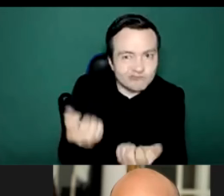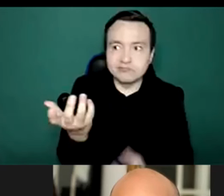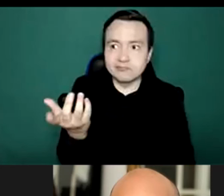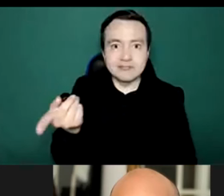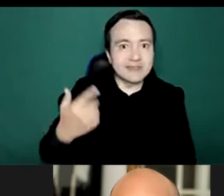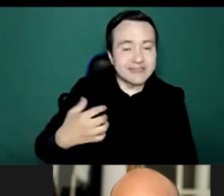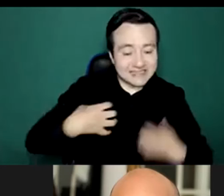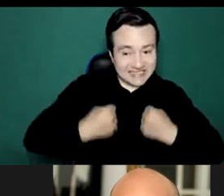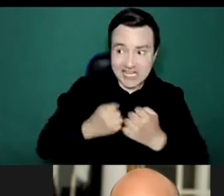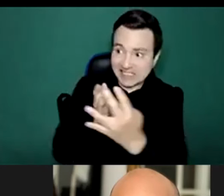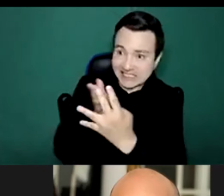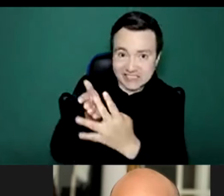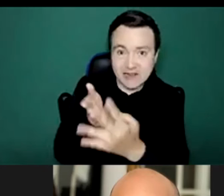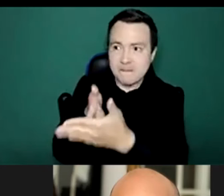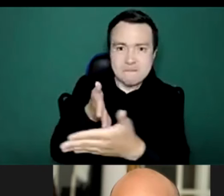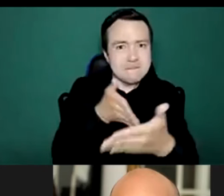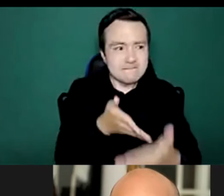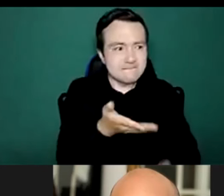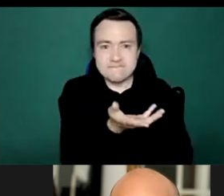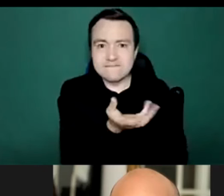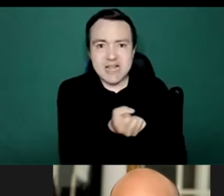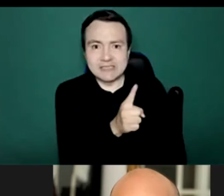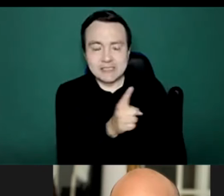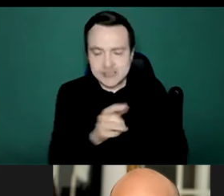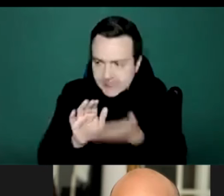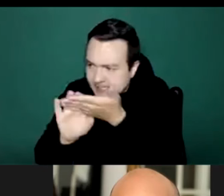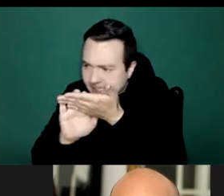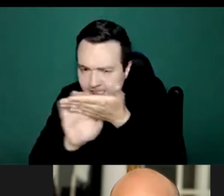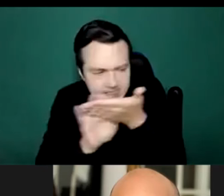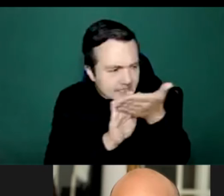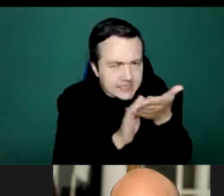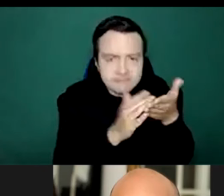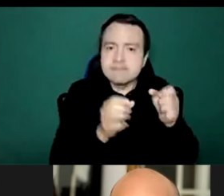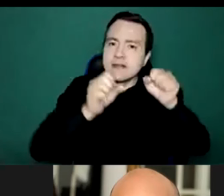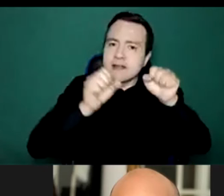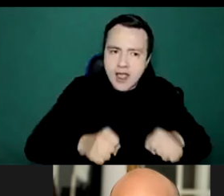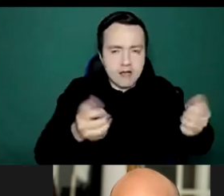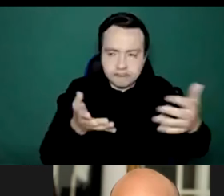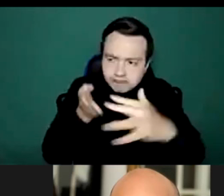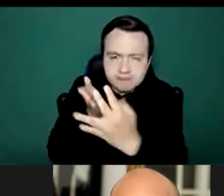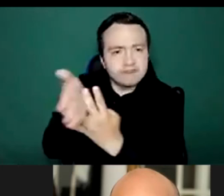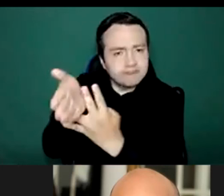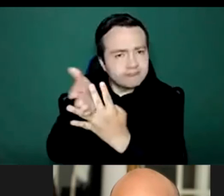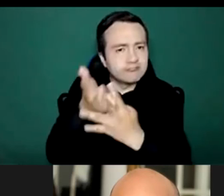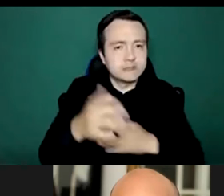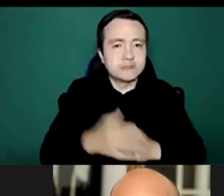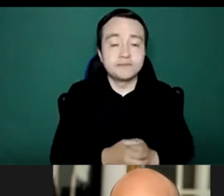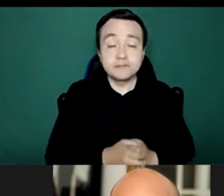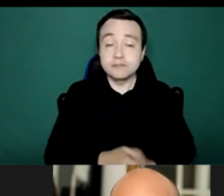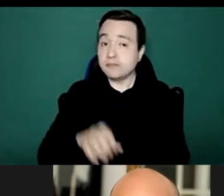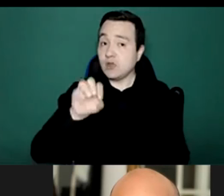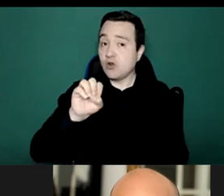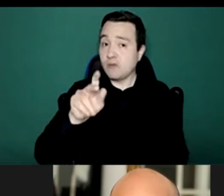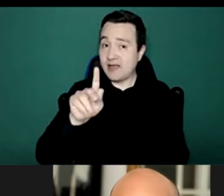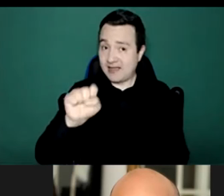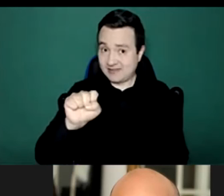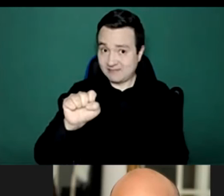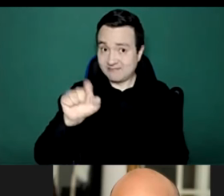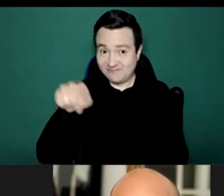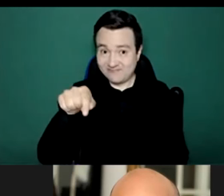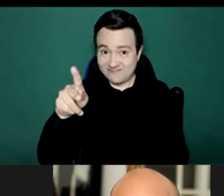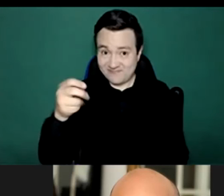primer seminário. El enfoque de salud universal ha sido reafirmado por la OPS desde 2014. En